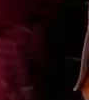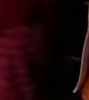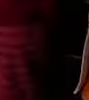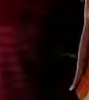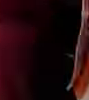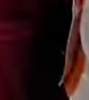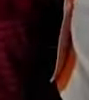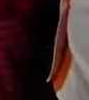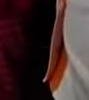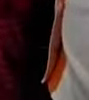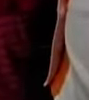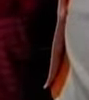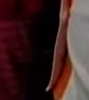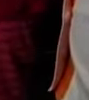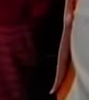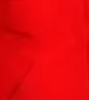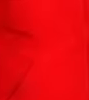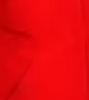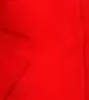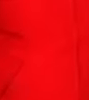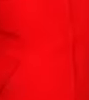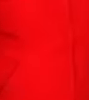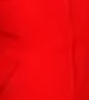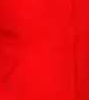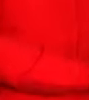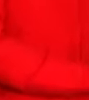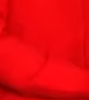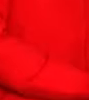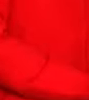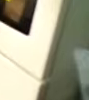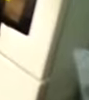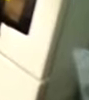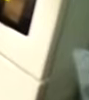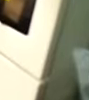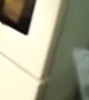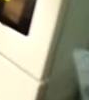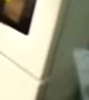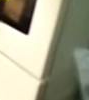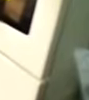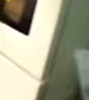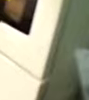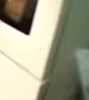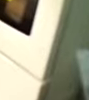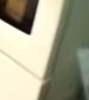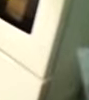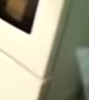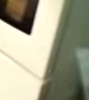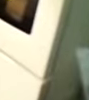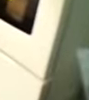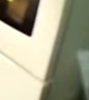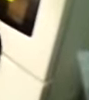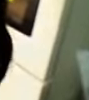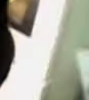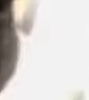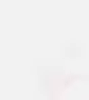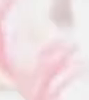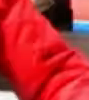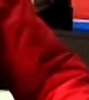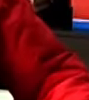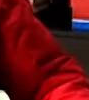para que alcancen sus metas y se conviertan en un ejemplo para otras generaciones. después de que los chicos se reincorporan con sus